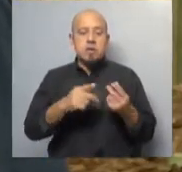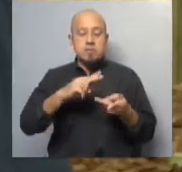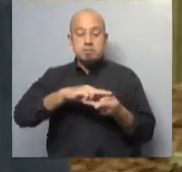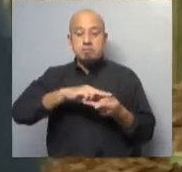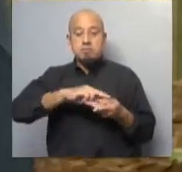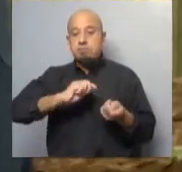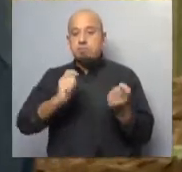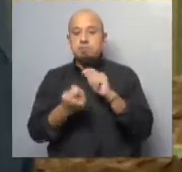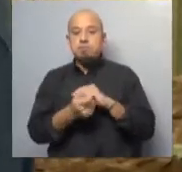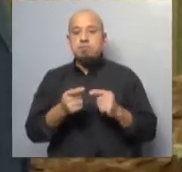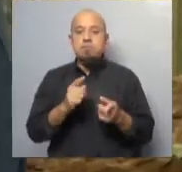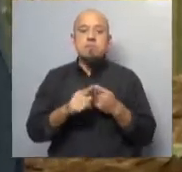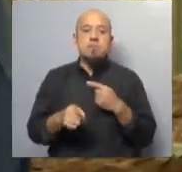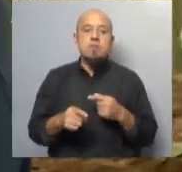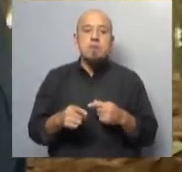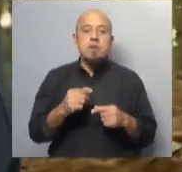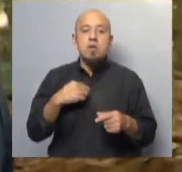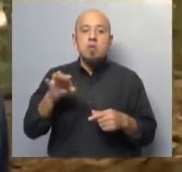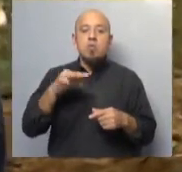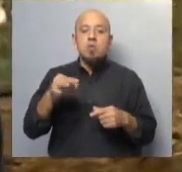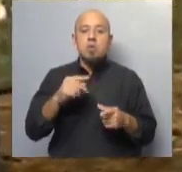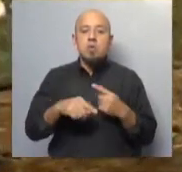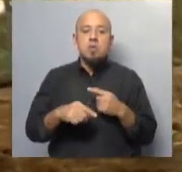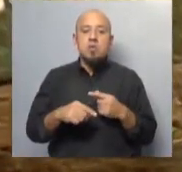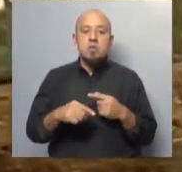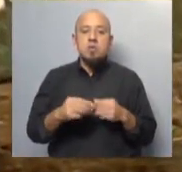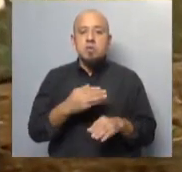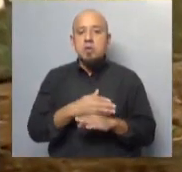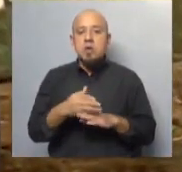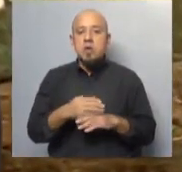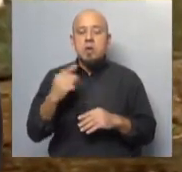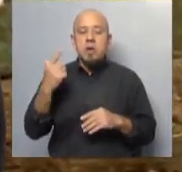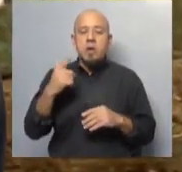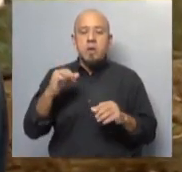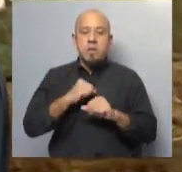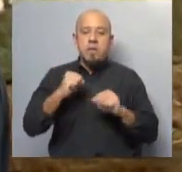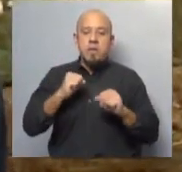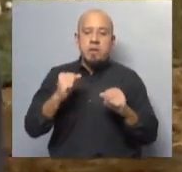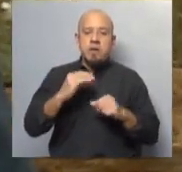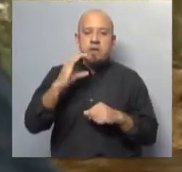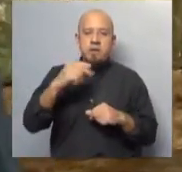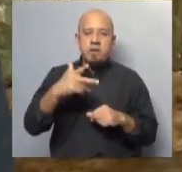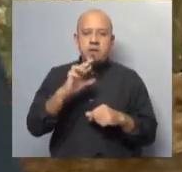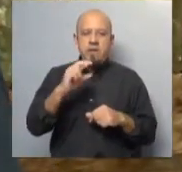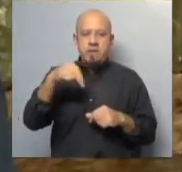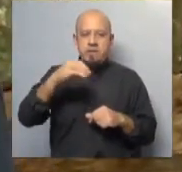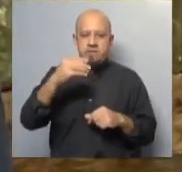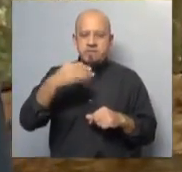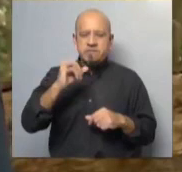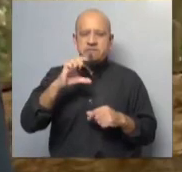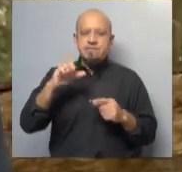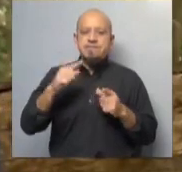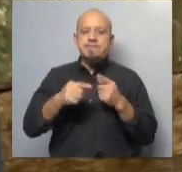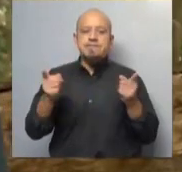increíble. Pensemos nomás que los únicos seres vivientes después de Chernobyl, de la explosión del reactor nuclear, años después cuando vuelven